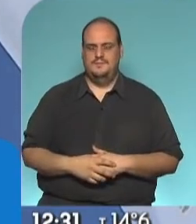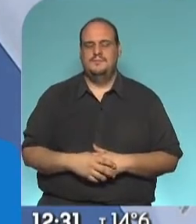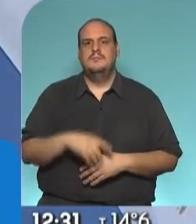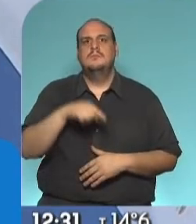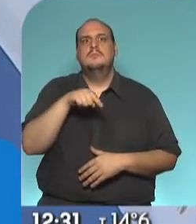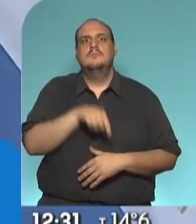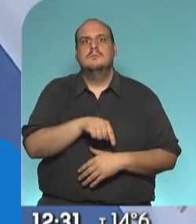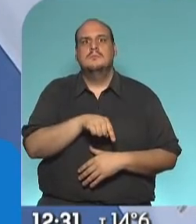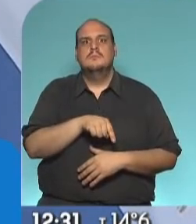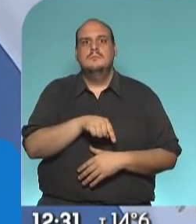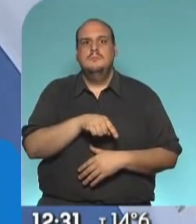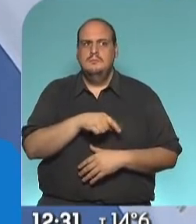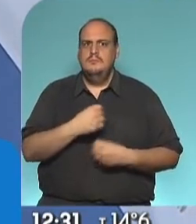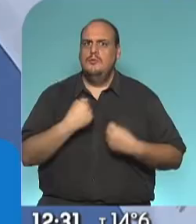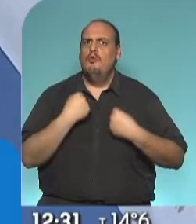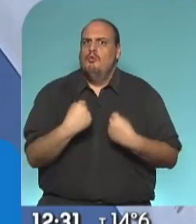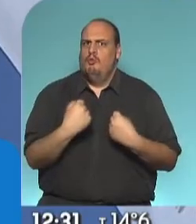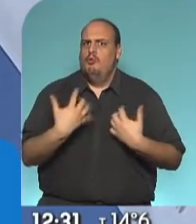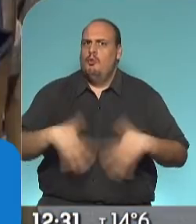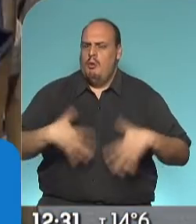hizo con mucha fortaleza.